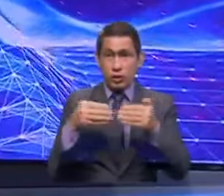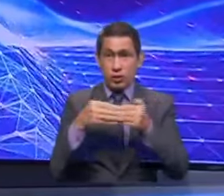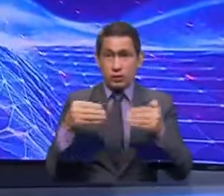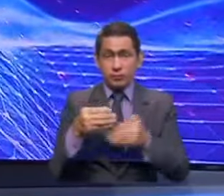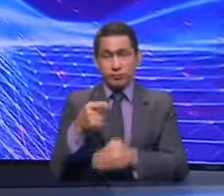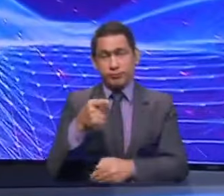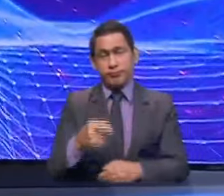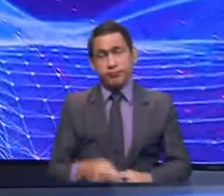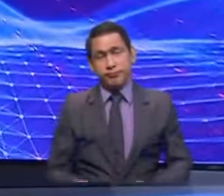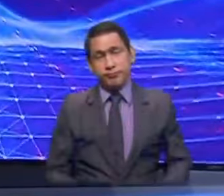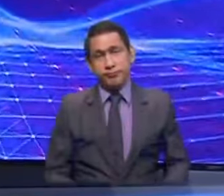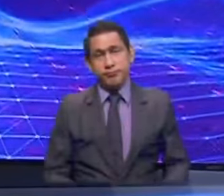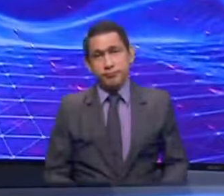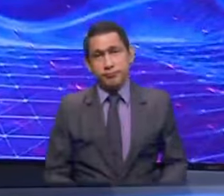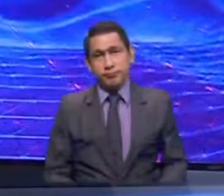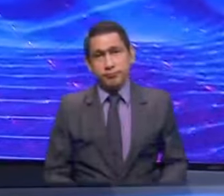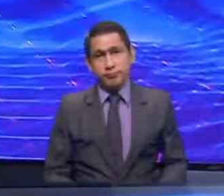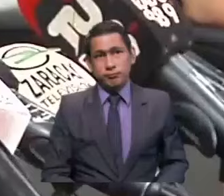Veamos.